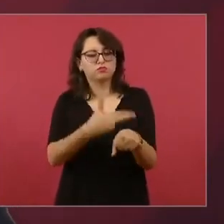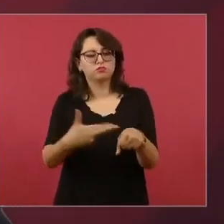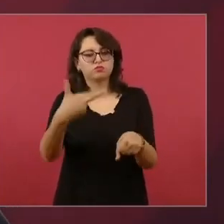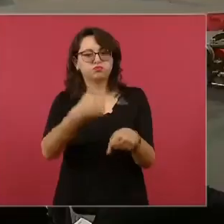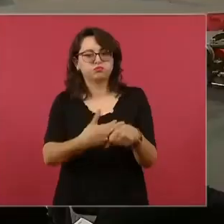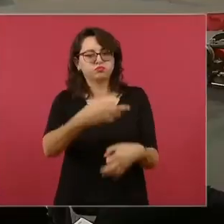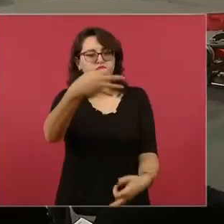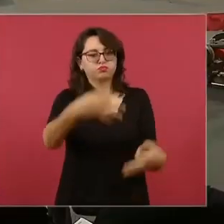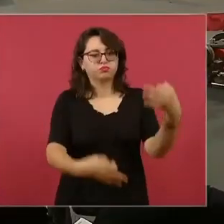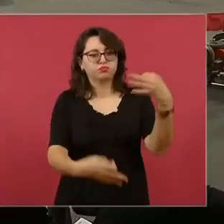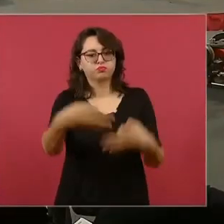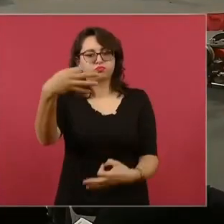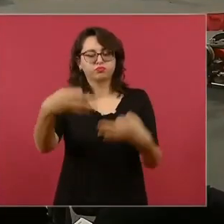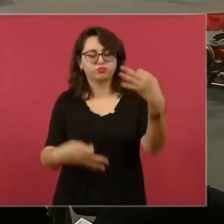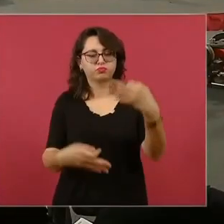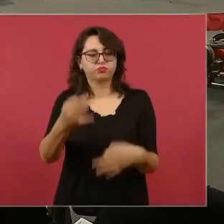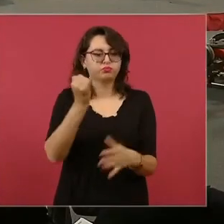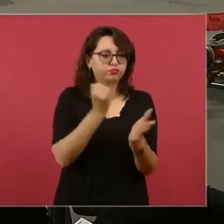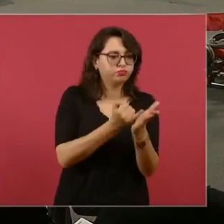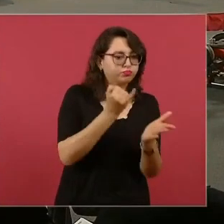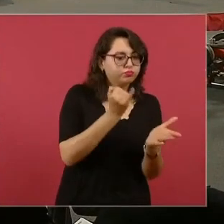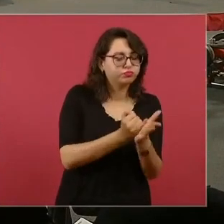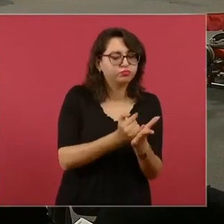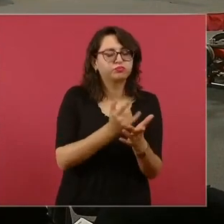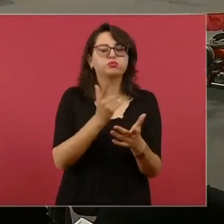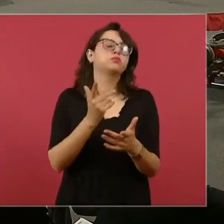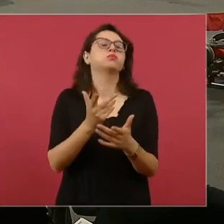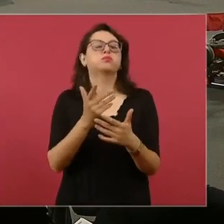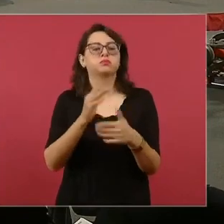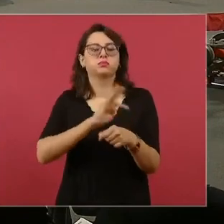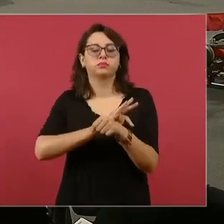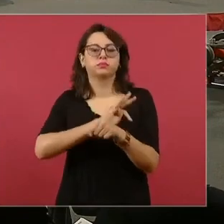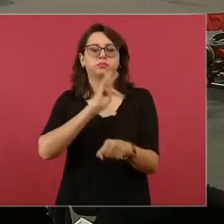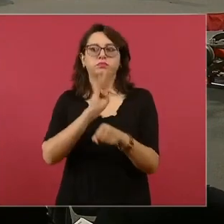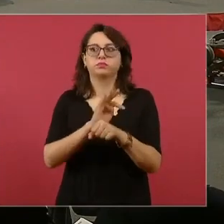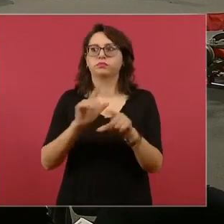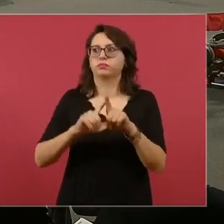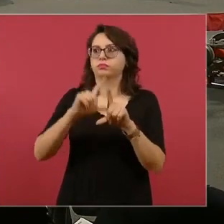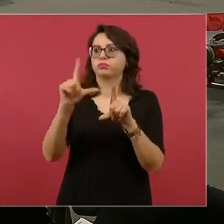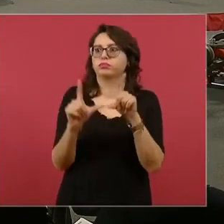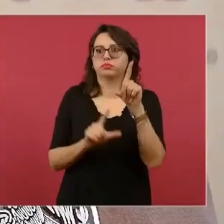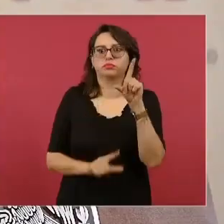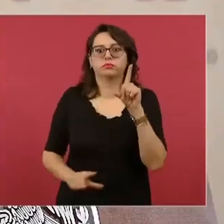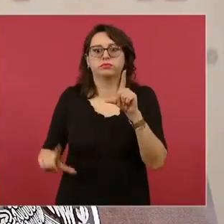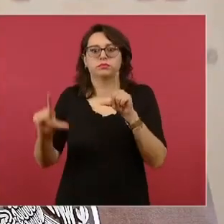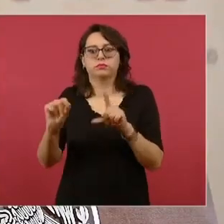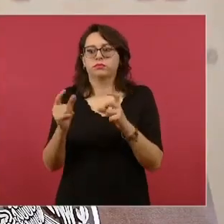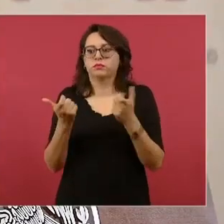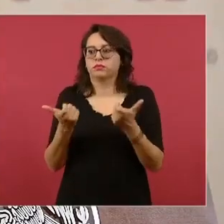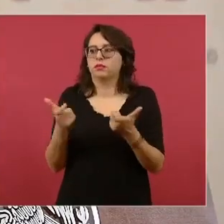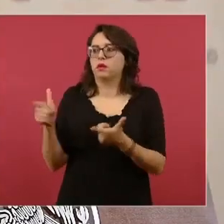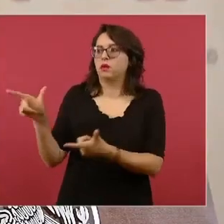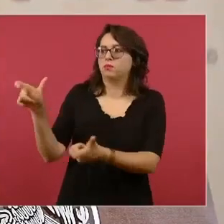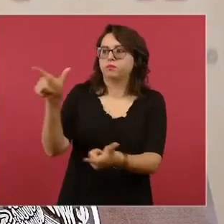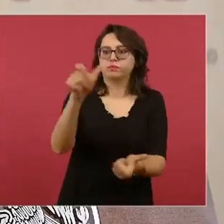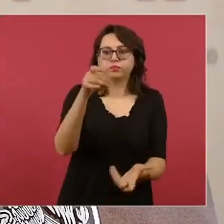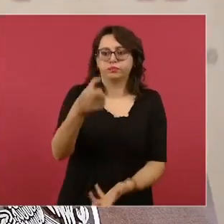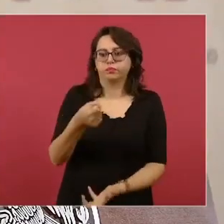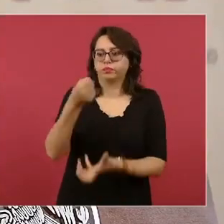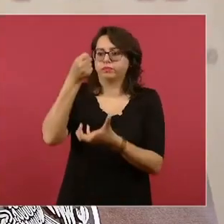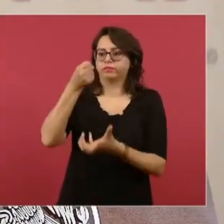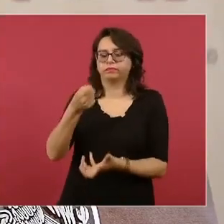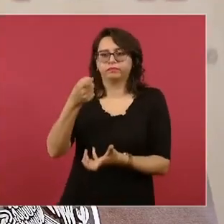diferentes tribunales del Poder Judicial Federal para defender el interés fiscal, el interés y los recursos de todas y todos los